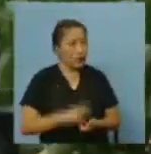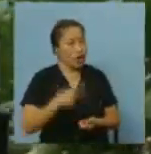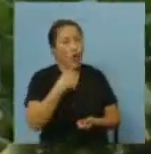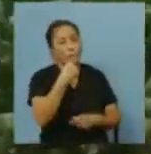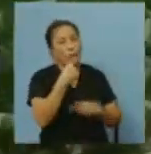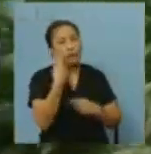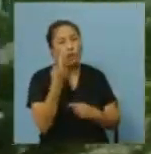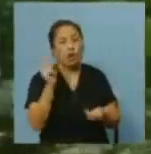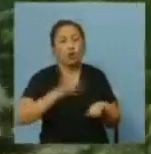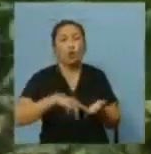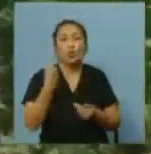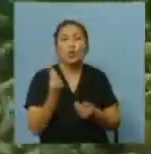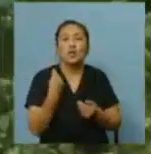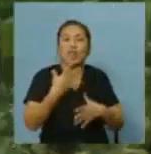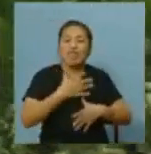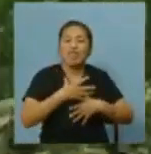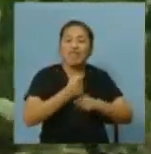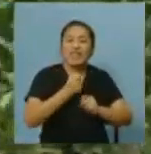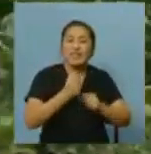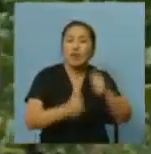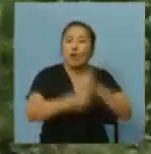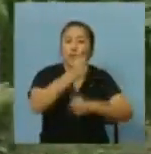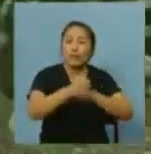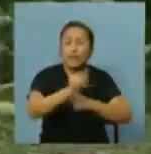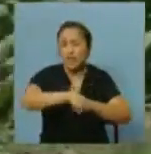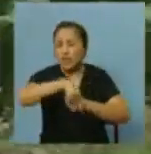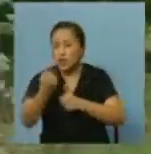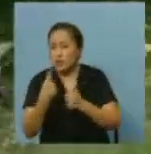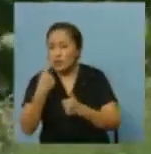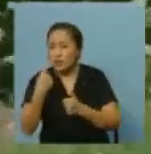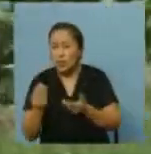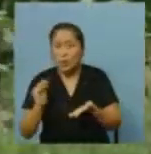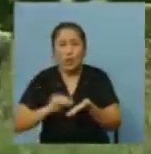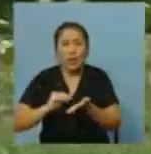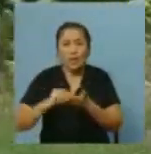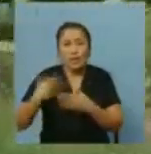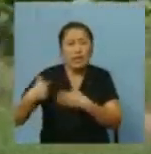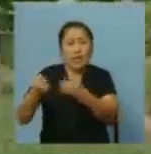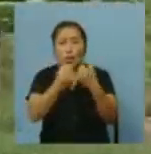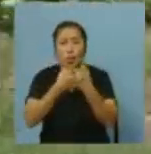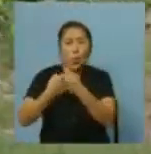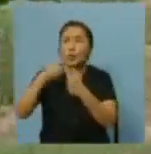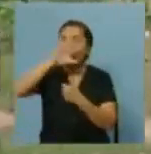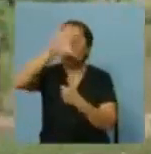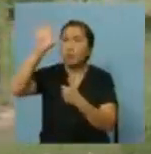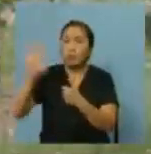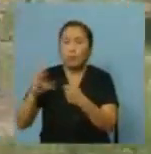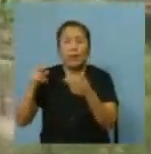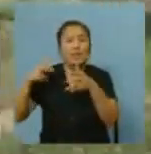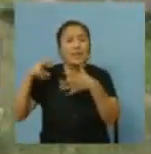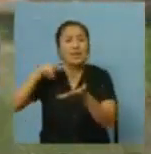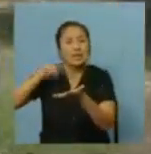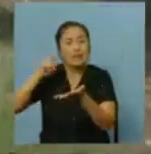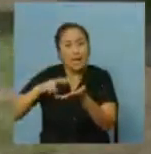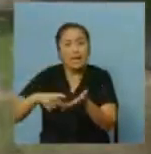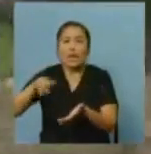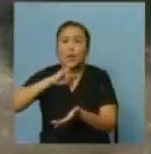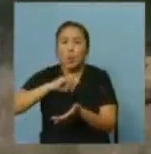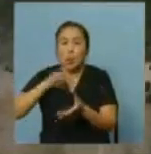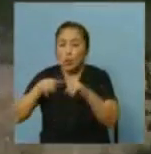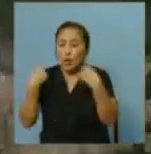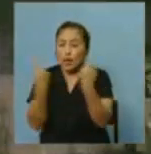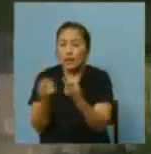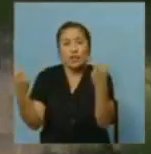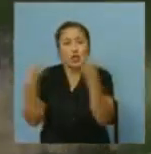preguntas, doctor. Una tiene que ver qué es la defensa de la competencia y después si hubo consenso entre las provincias de Jujuy y Salta, tanto las cámaras como